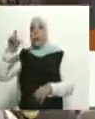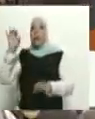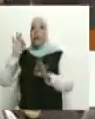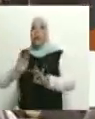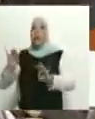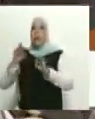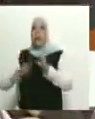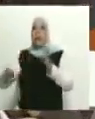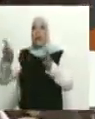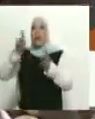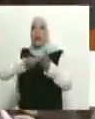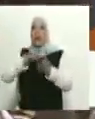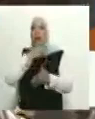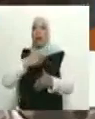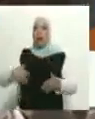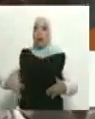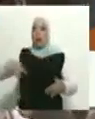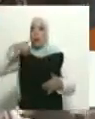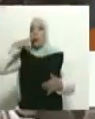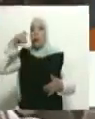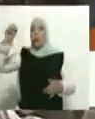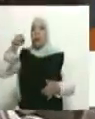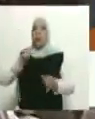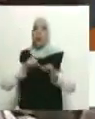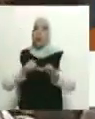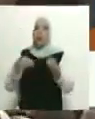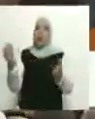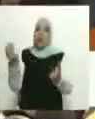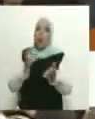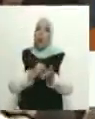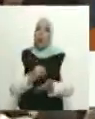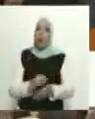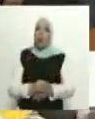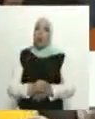que repitan la presidencia de la República.